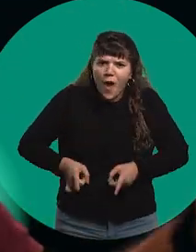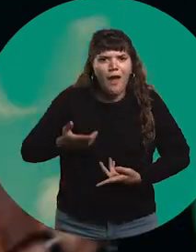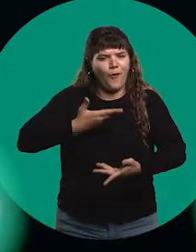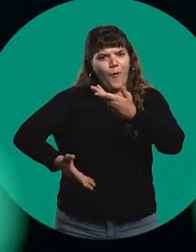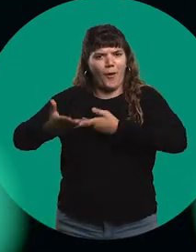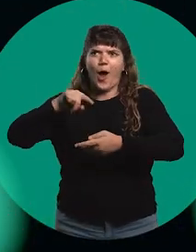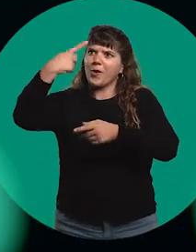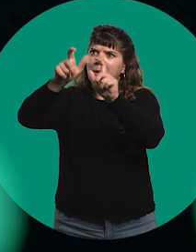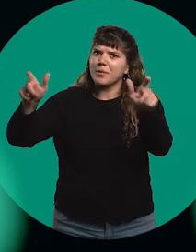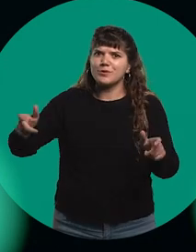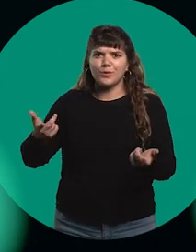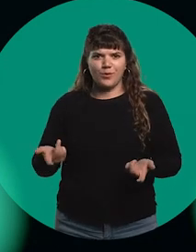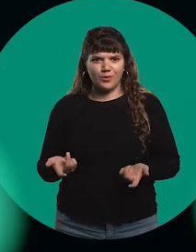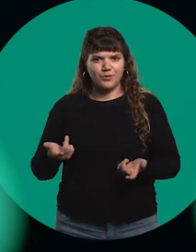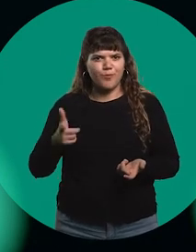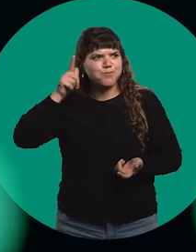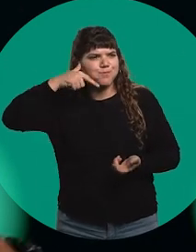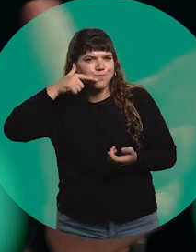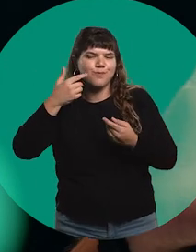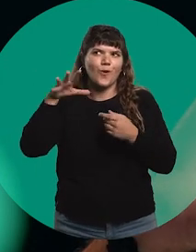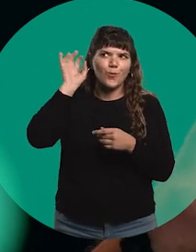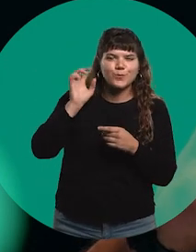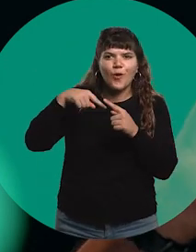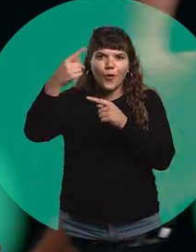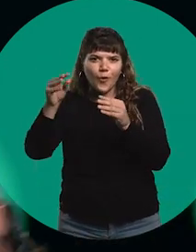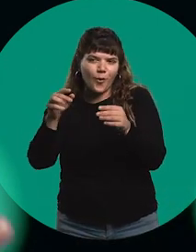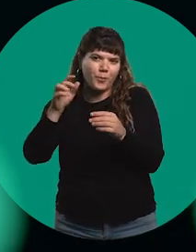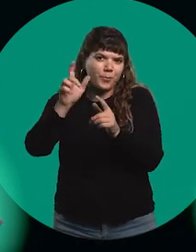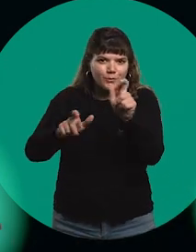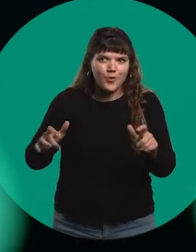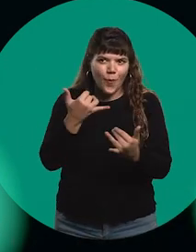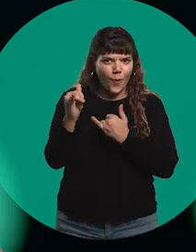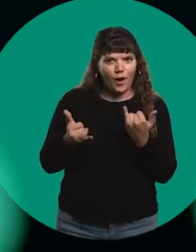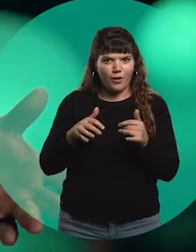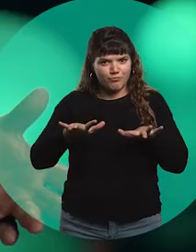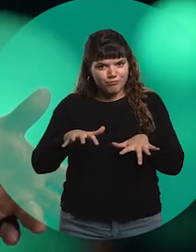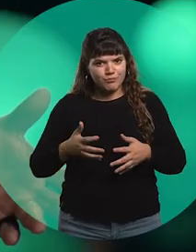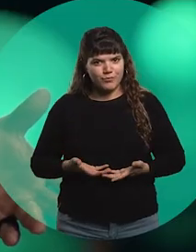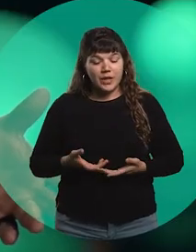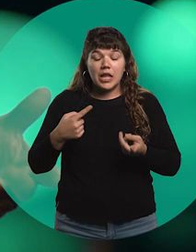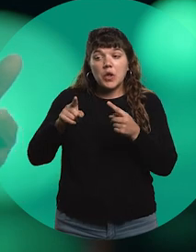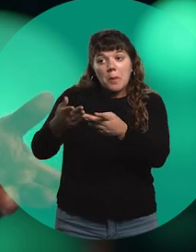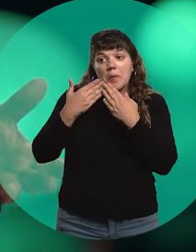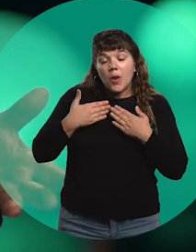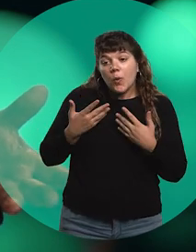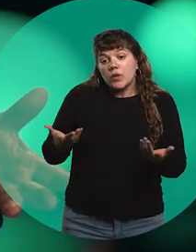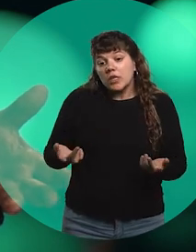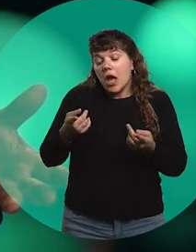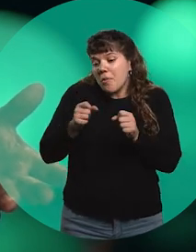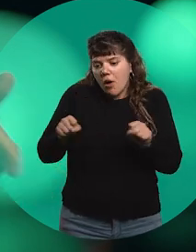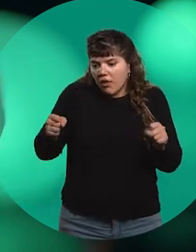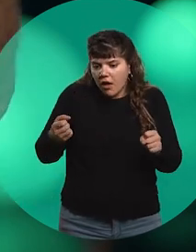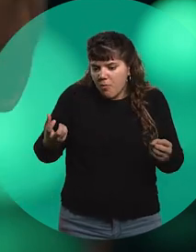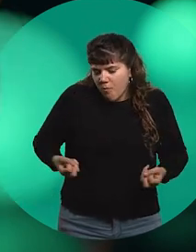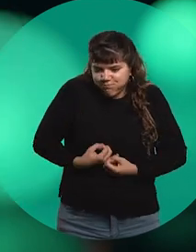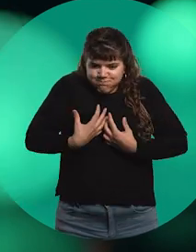compartiendo una comunidad de gente como esta persona. A tu pregunta, lo mejor es poder desarrollar eso, poder